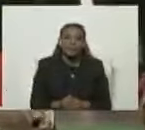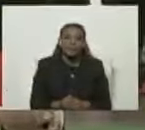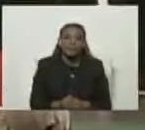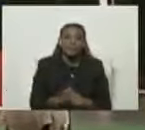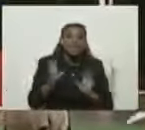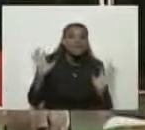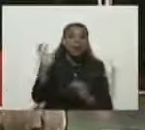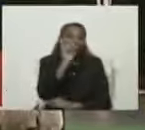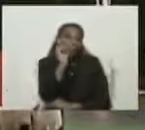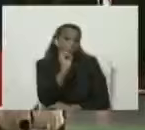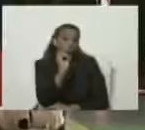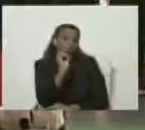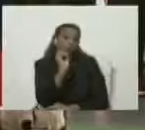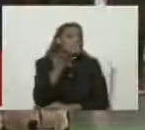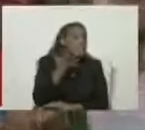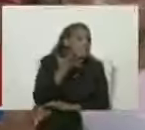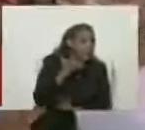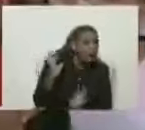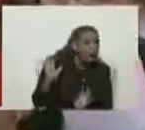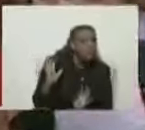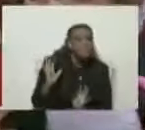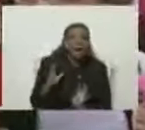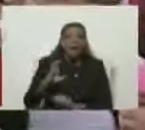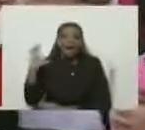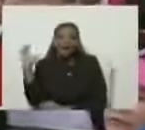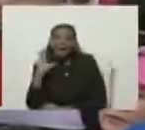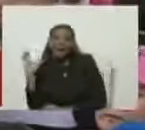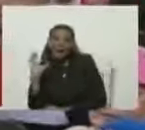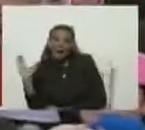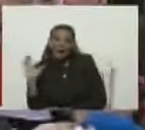Si estuviéramos en Caracas,